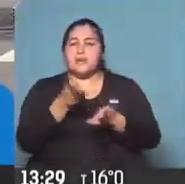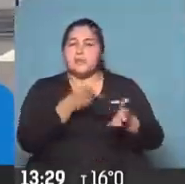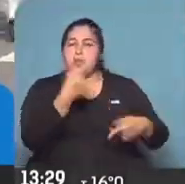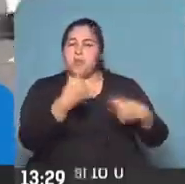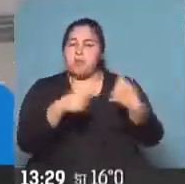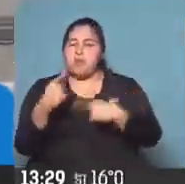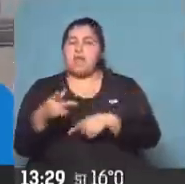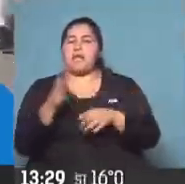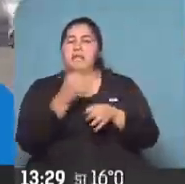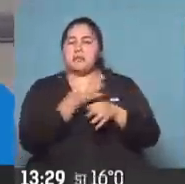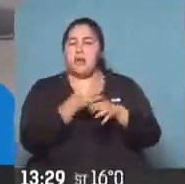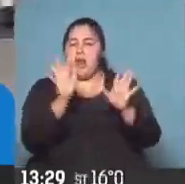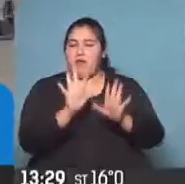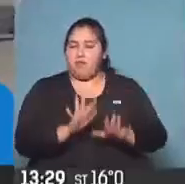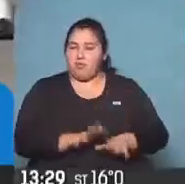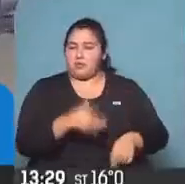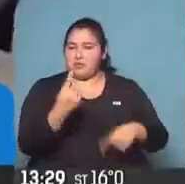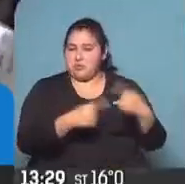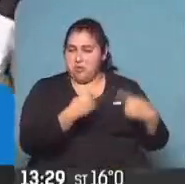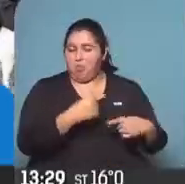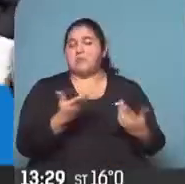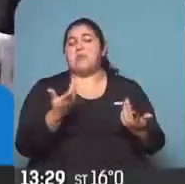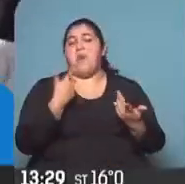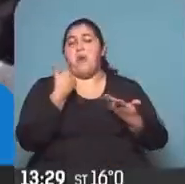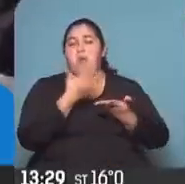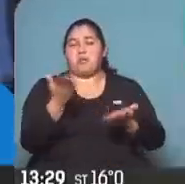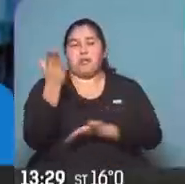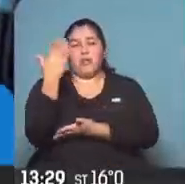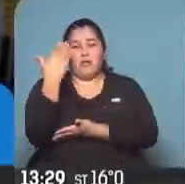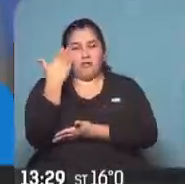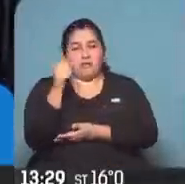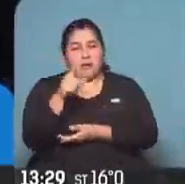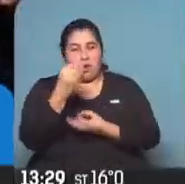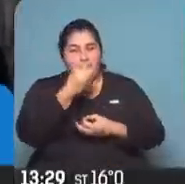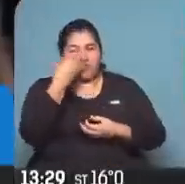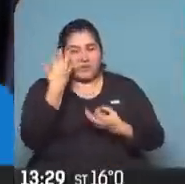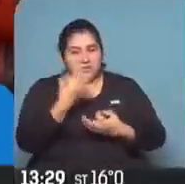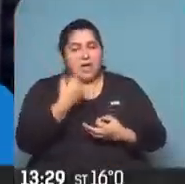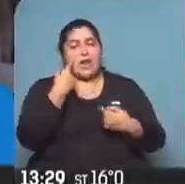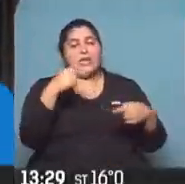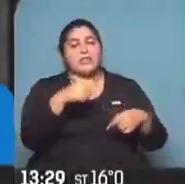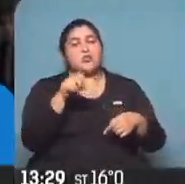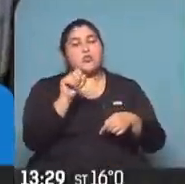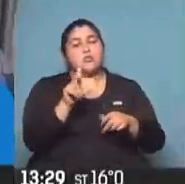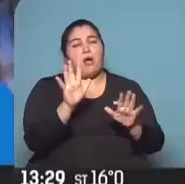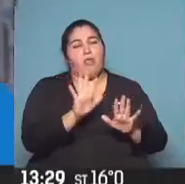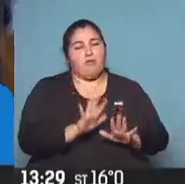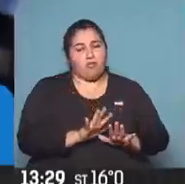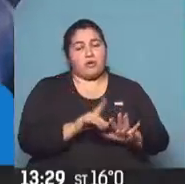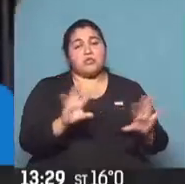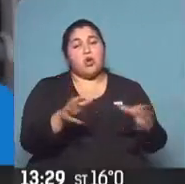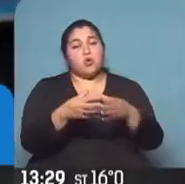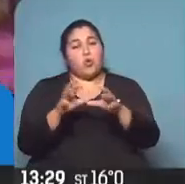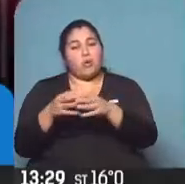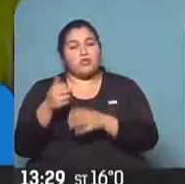académicos de inta estudios e instituciones portando las banderas oficiales de la nación en los institutos de formación agrupación de